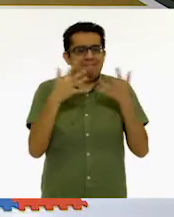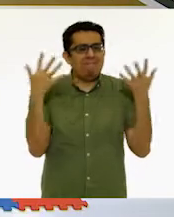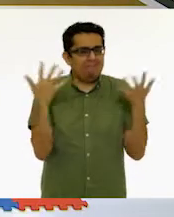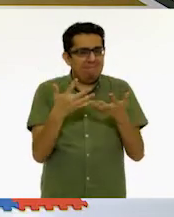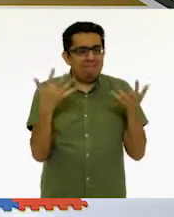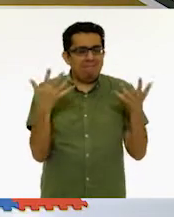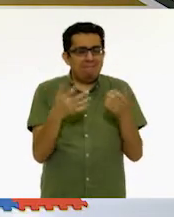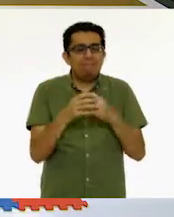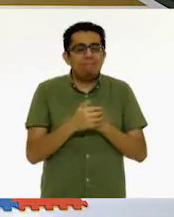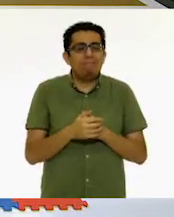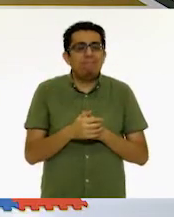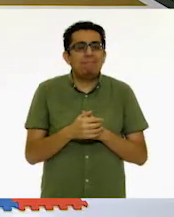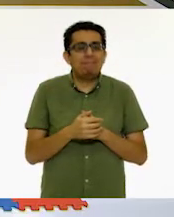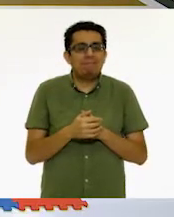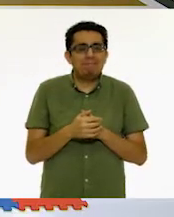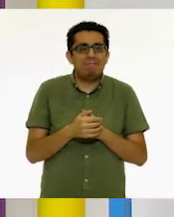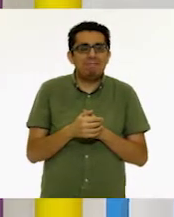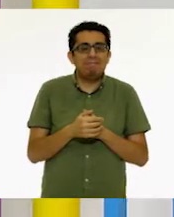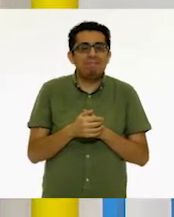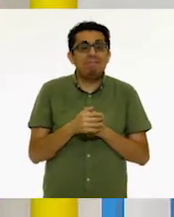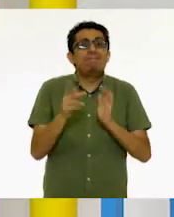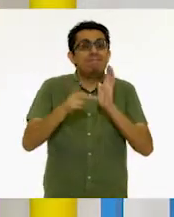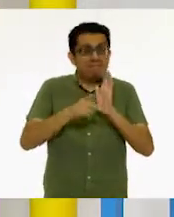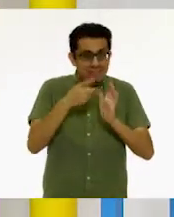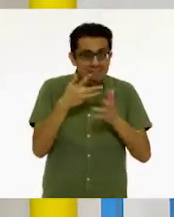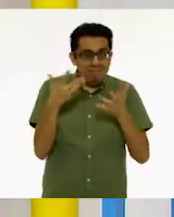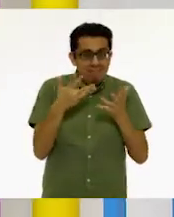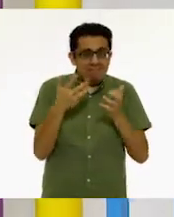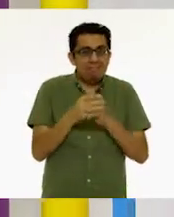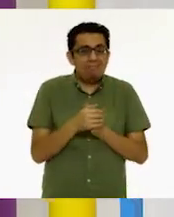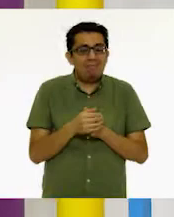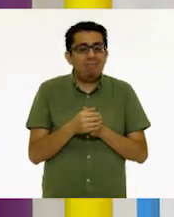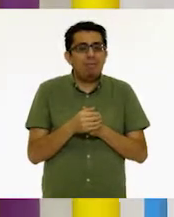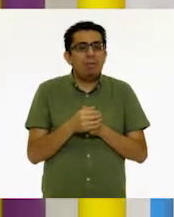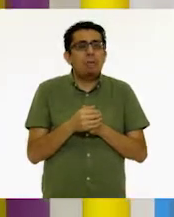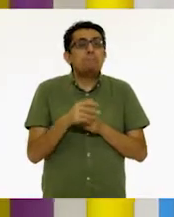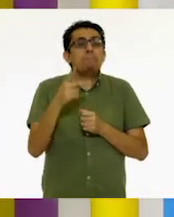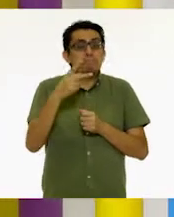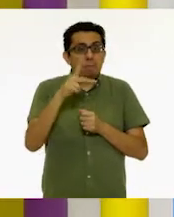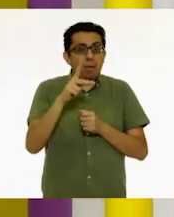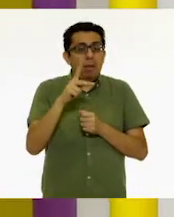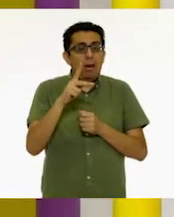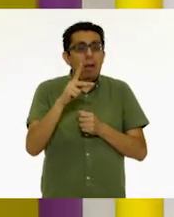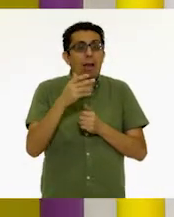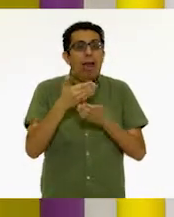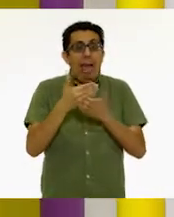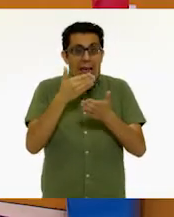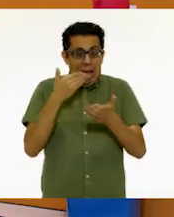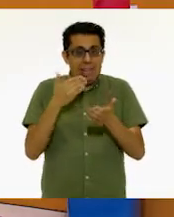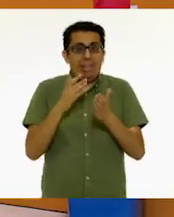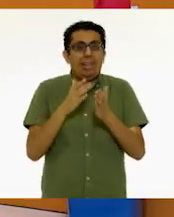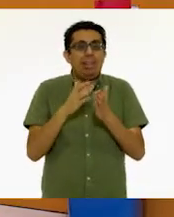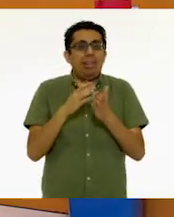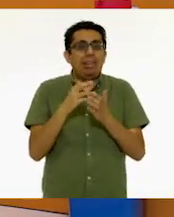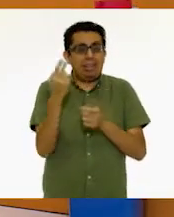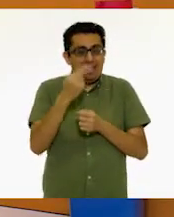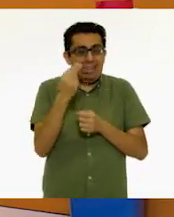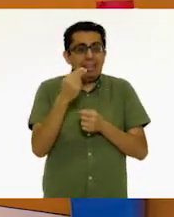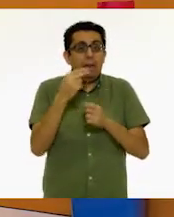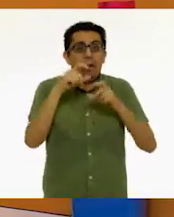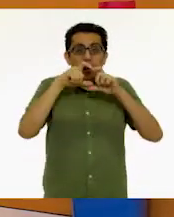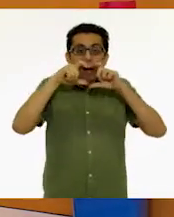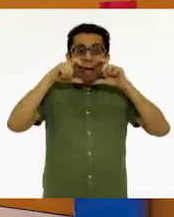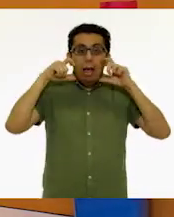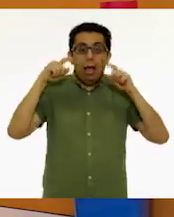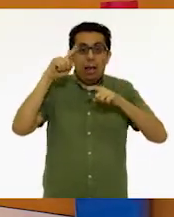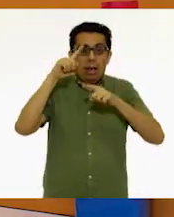aplaudir. Ay, hagámoslo otra vez, pero antes, ¿qué le parece si nos quitamos el cubrebocas, maestro? Ay, sí, es cierto. Recordemos que lo